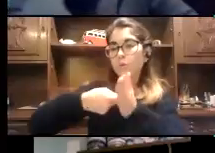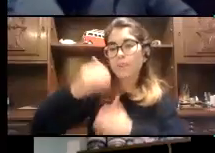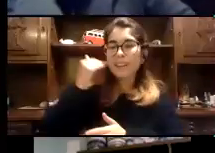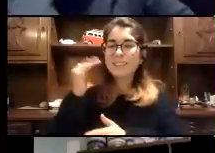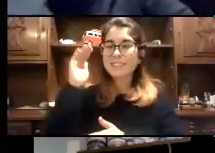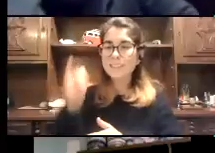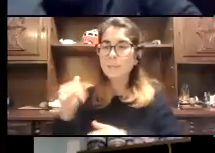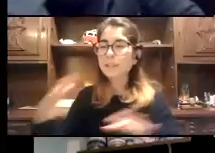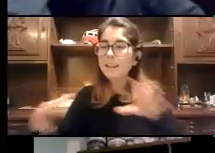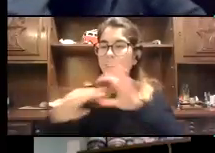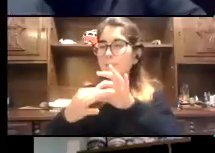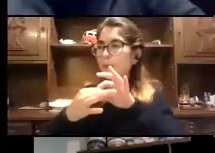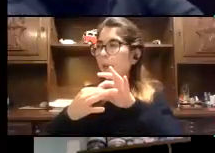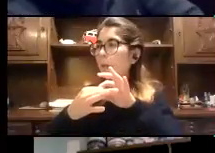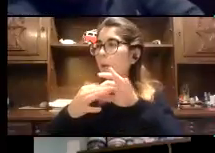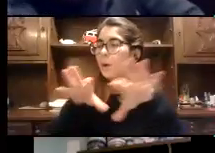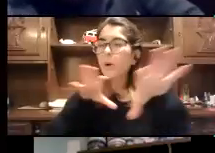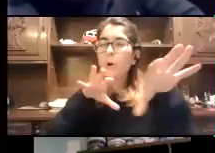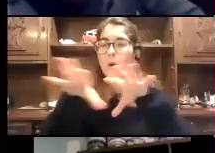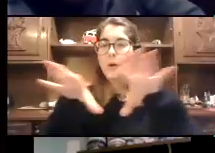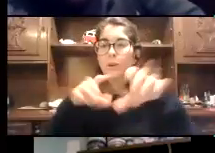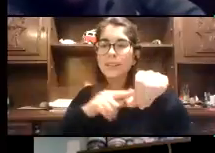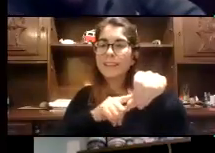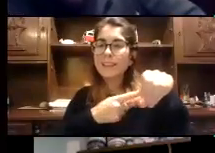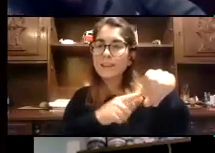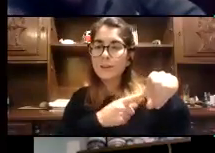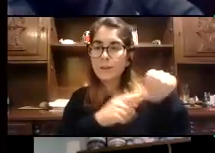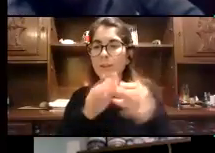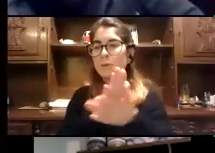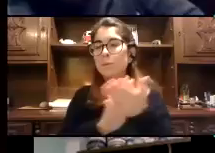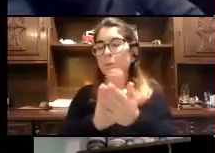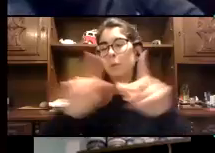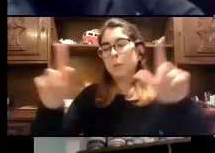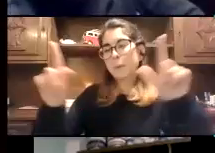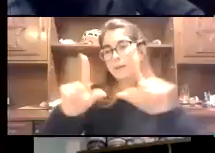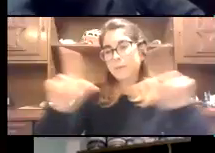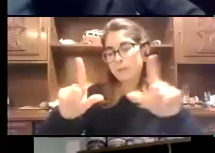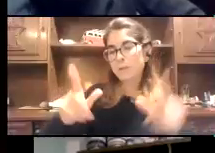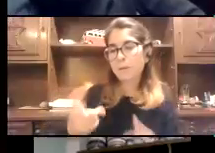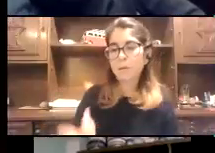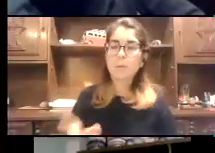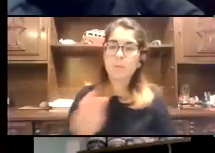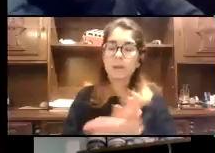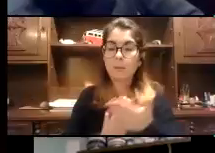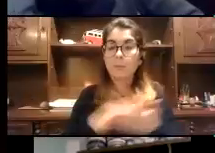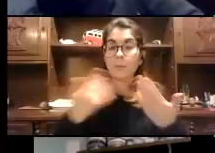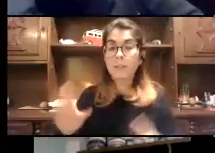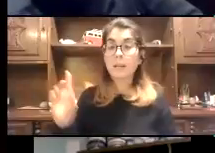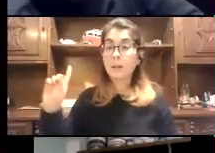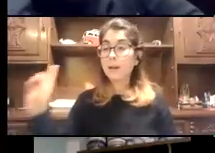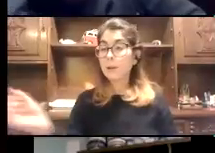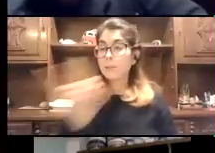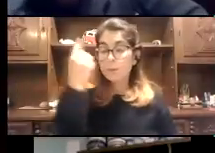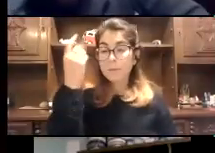vinculados con artefactos eléctricos o artefactos electrónicos. Así es que una primera idea que puede ser que encontremos